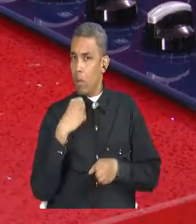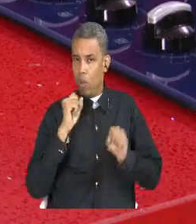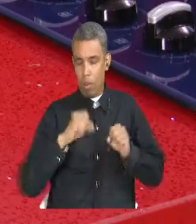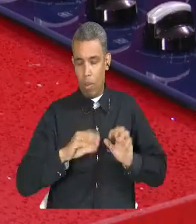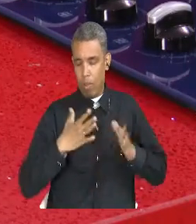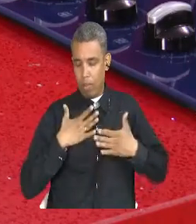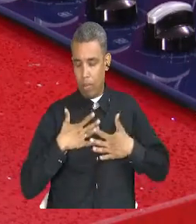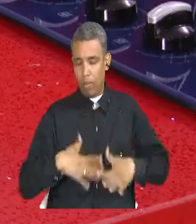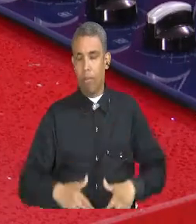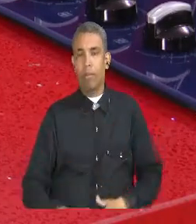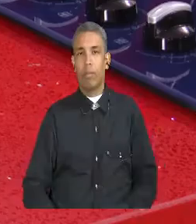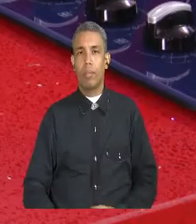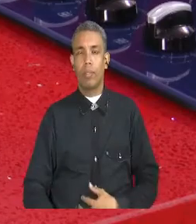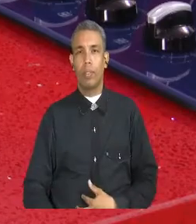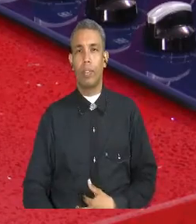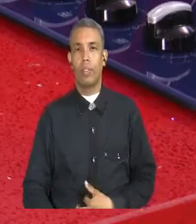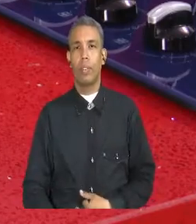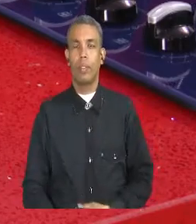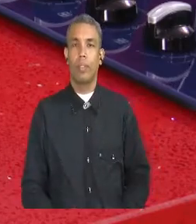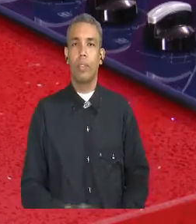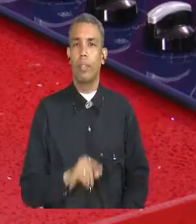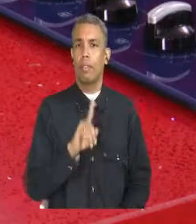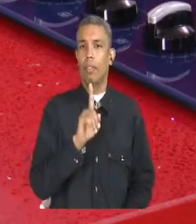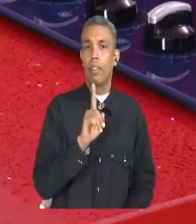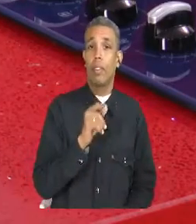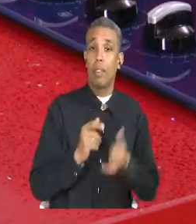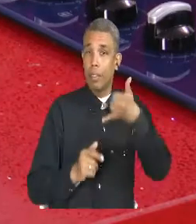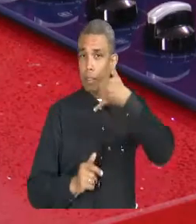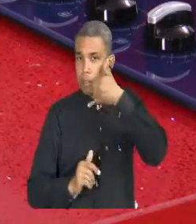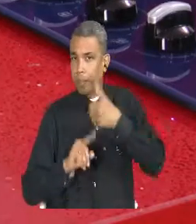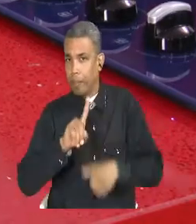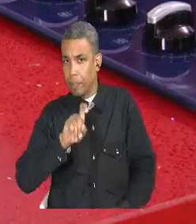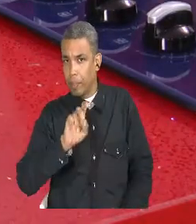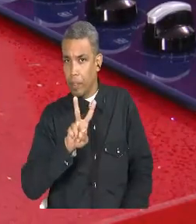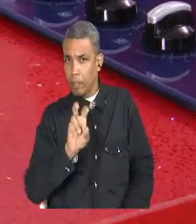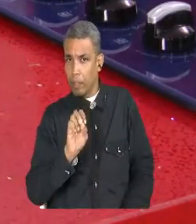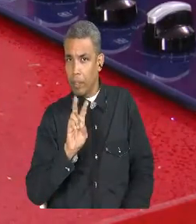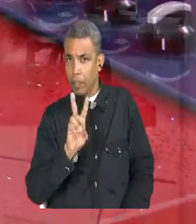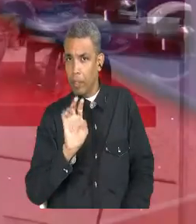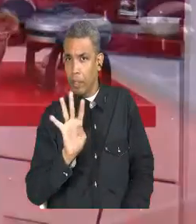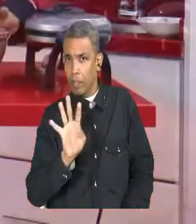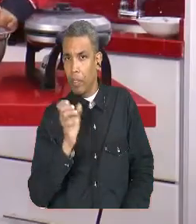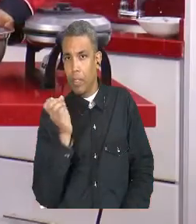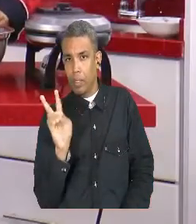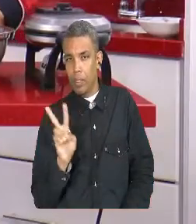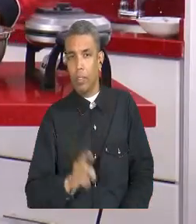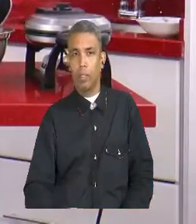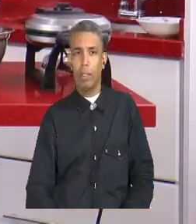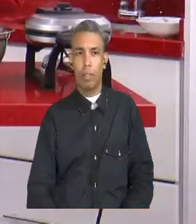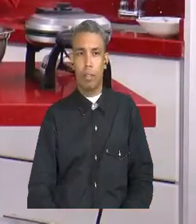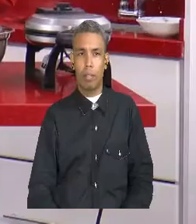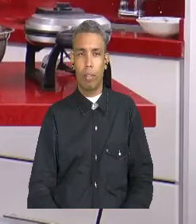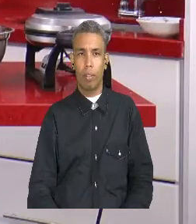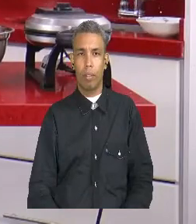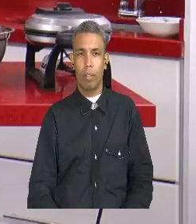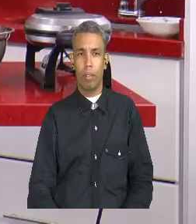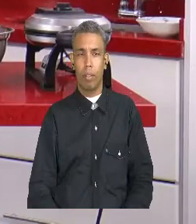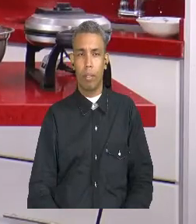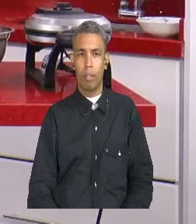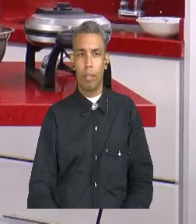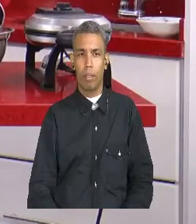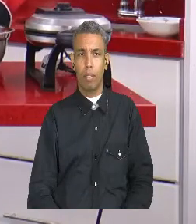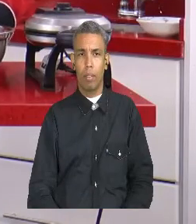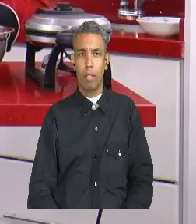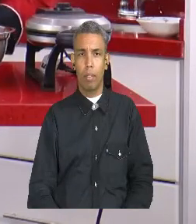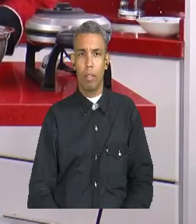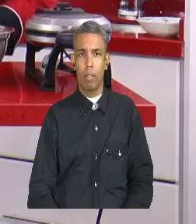la receta del día de hoy, ya saben, 620-2412. Bueno, ¿qué están haciendo? Que están como chef en casa. ¿No te le agregamos la pizca de sal? ¿La